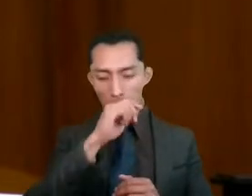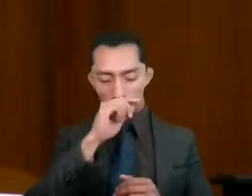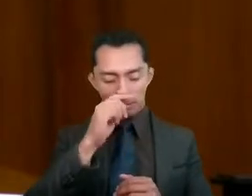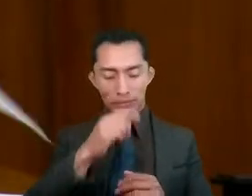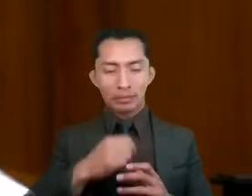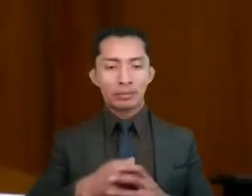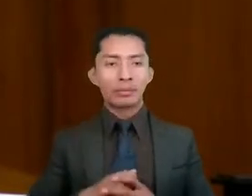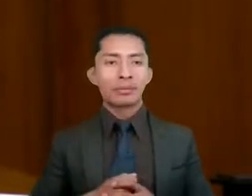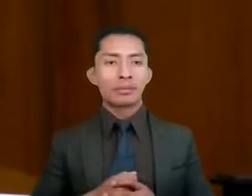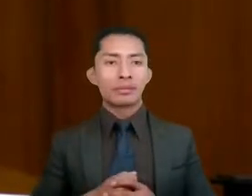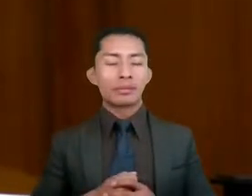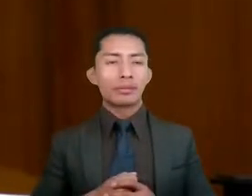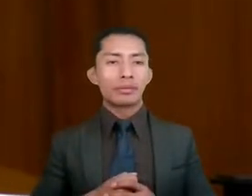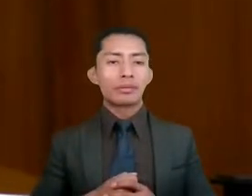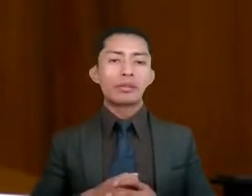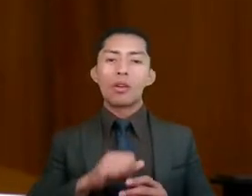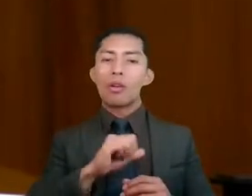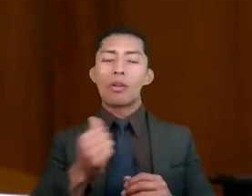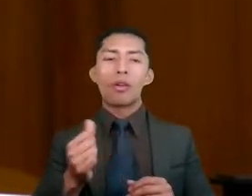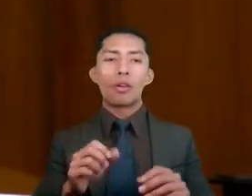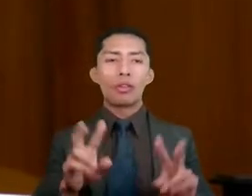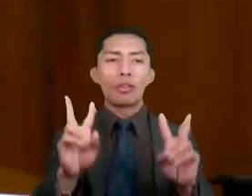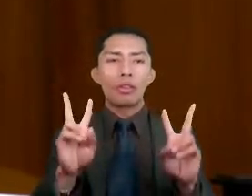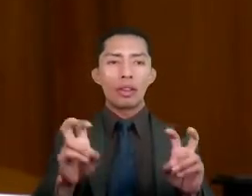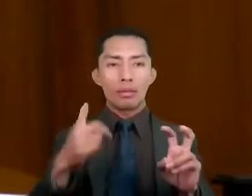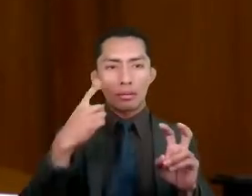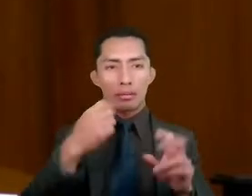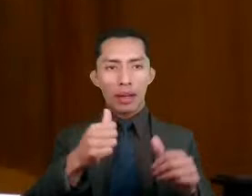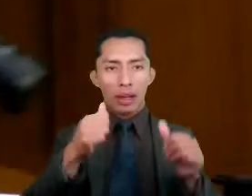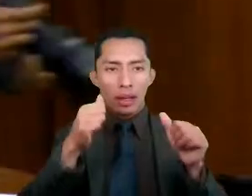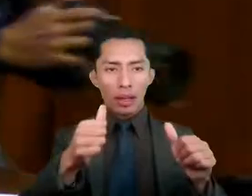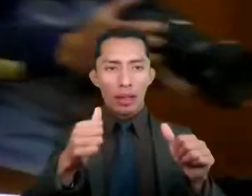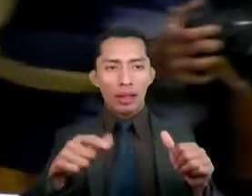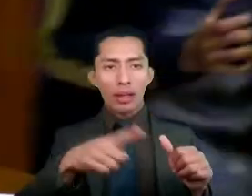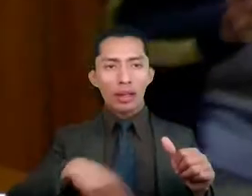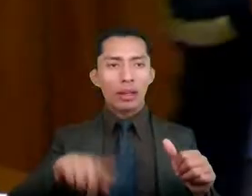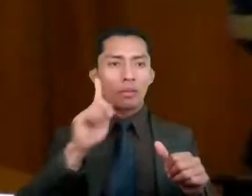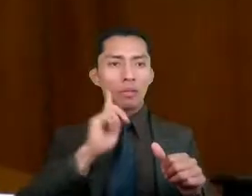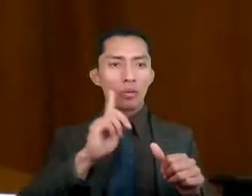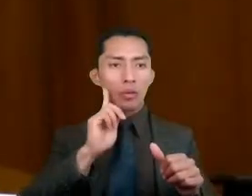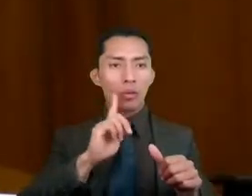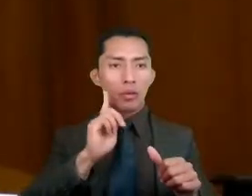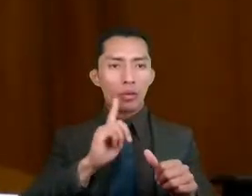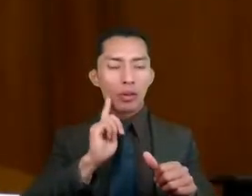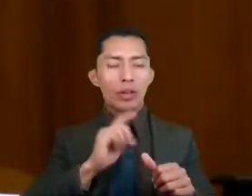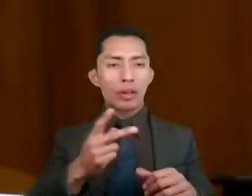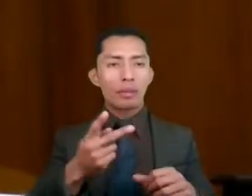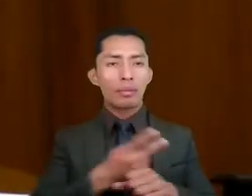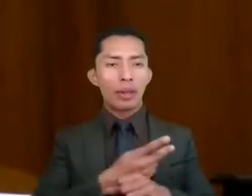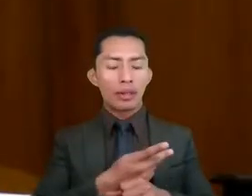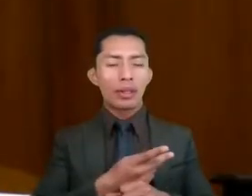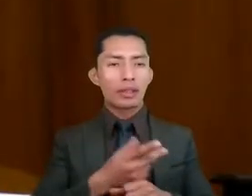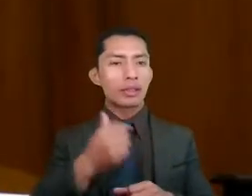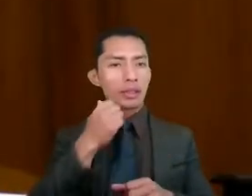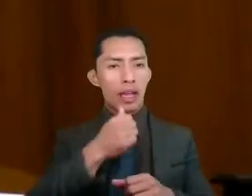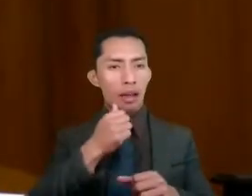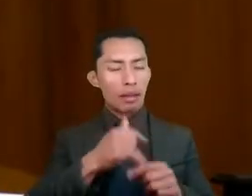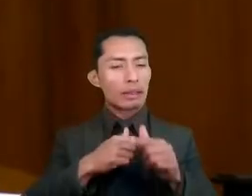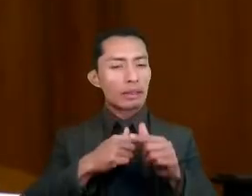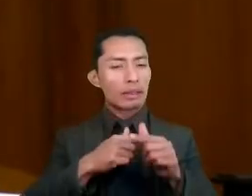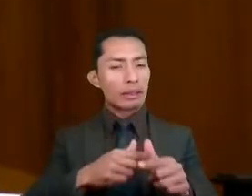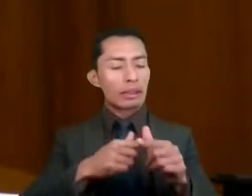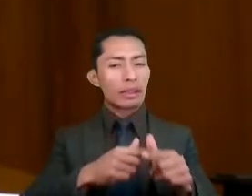Juana Bonilla, que el tema de atención a las mujeres yo creo que seguirá siendo prioridad permanente.